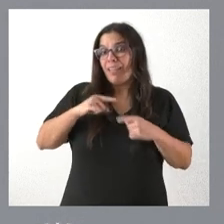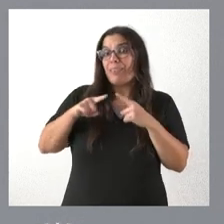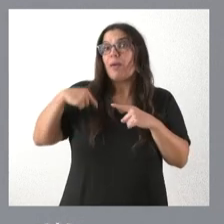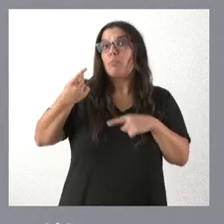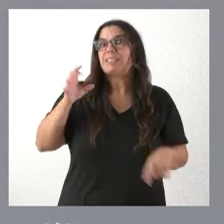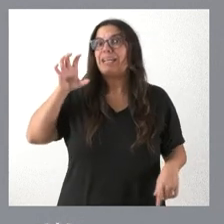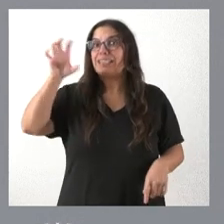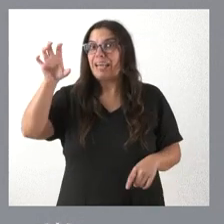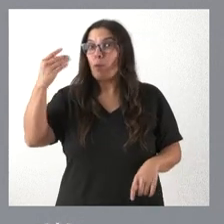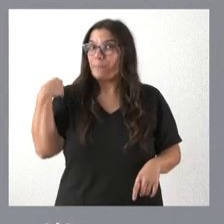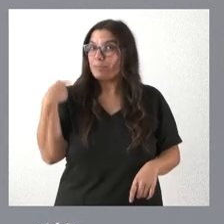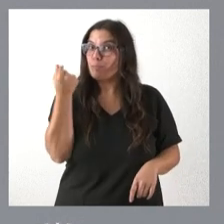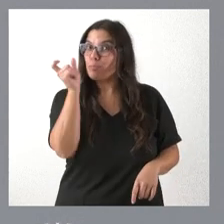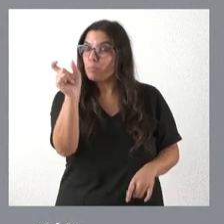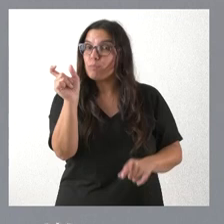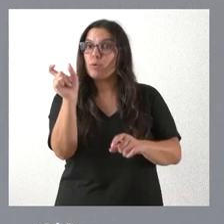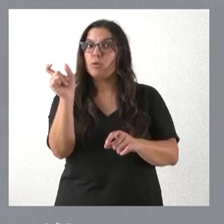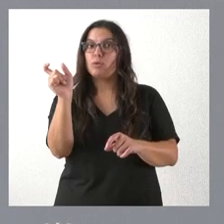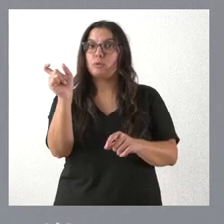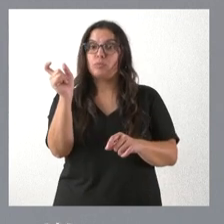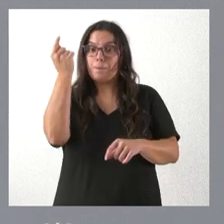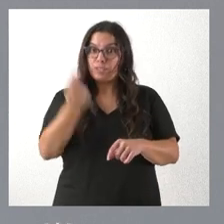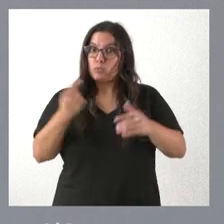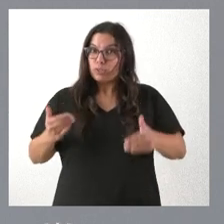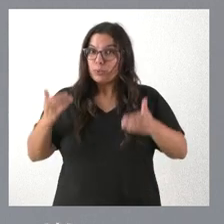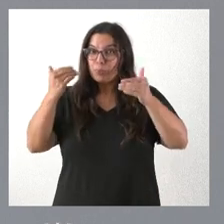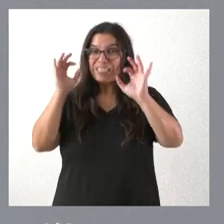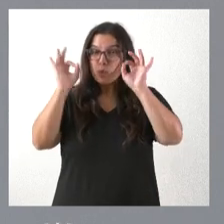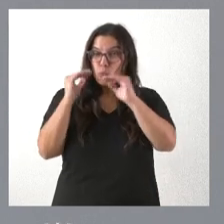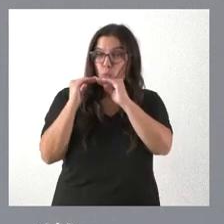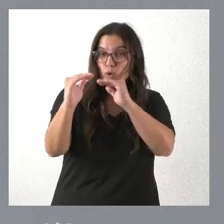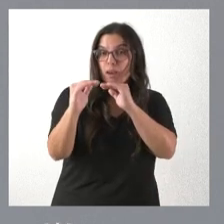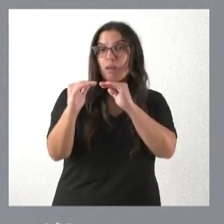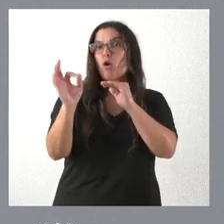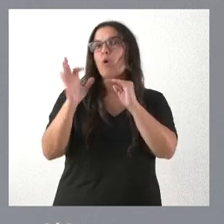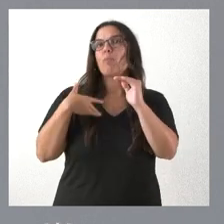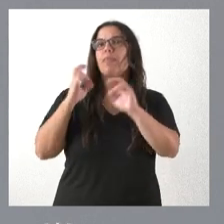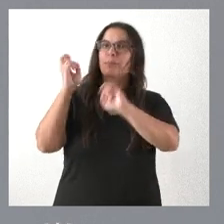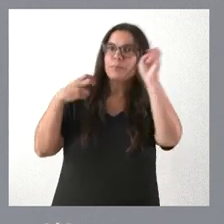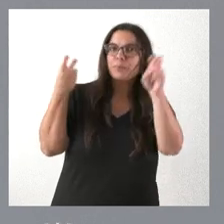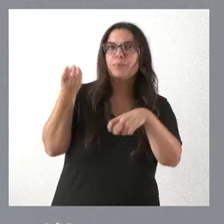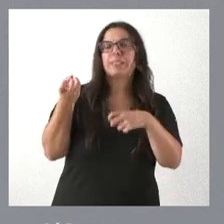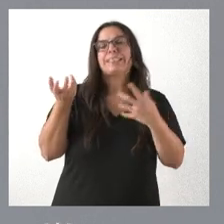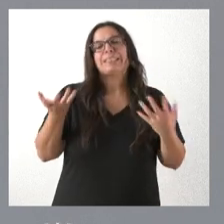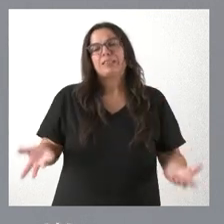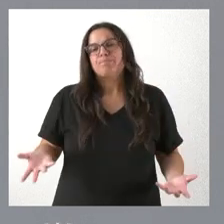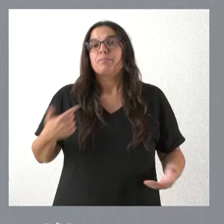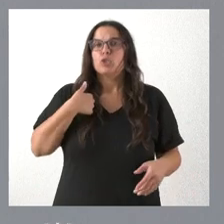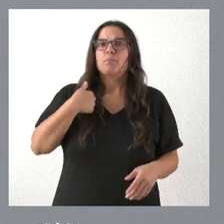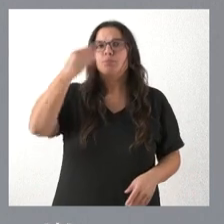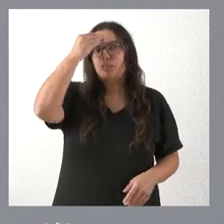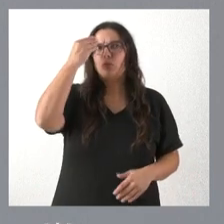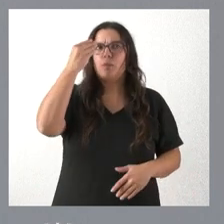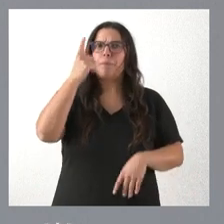Pues en una situación de programas presupuestaria pudiera aplicar directamente el modelo de financiación Bueno yo creo que tenemos